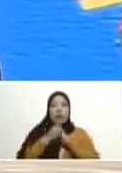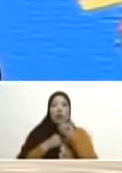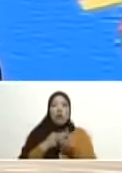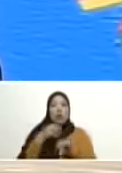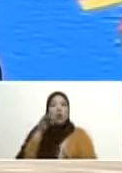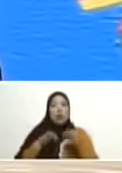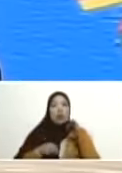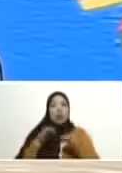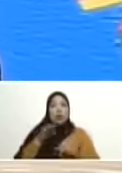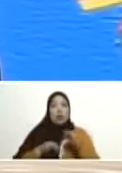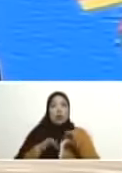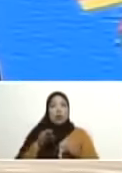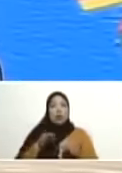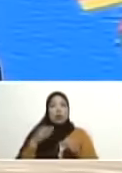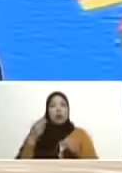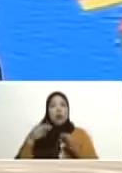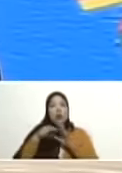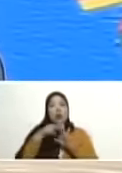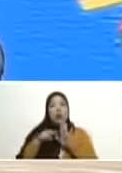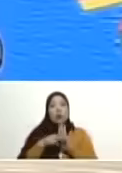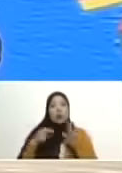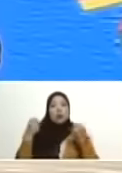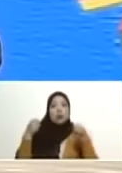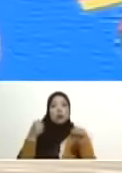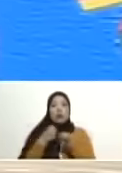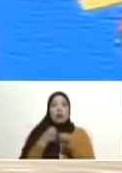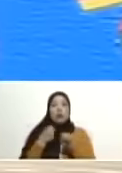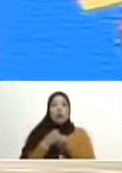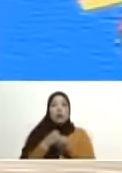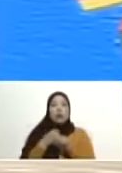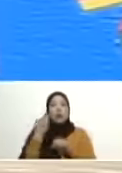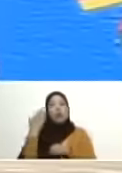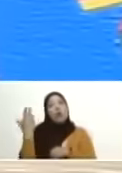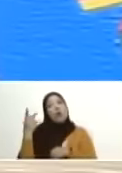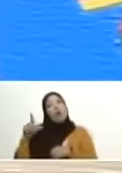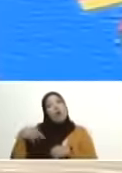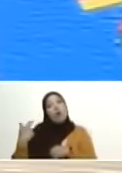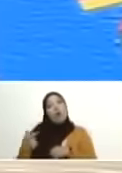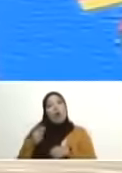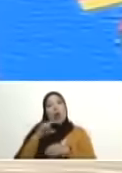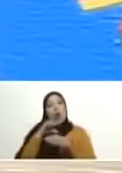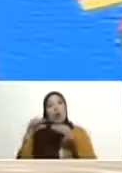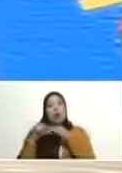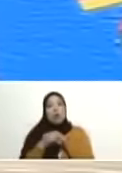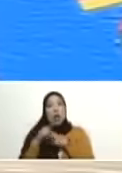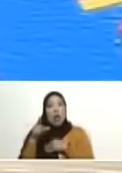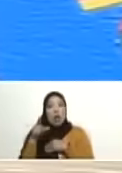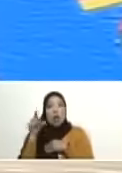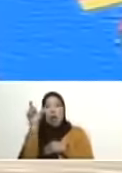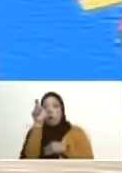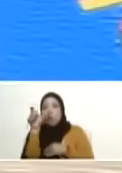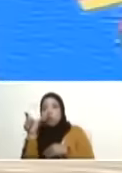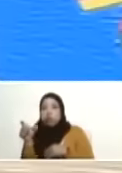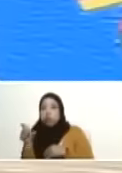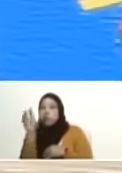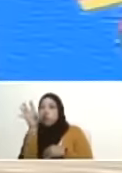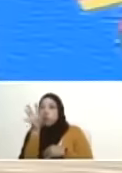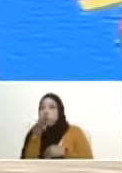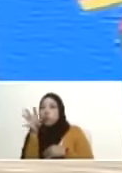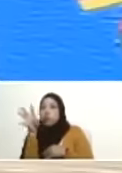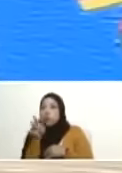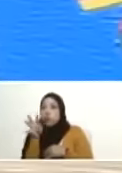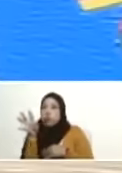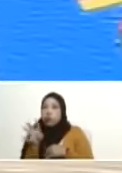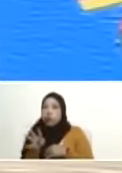Justicia como mecanismo o instancia para dirimir la controversia de la Guyana Esequiba. Pero además él dice